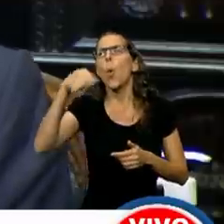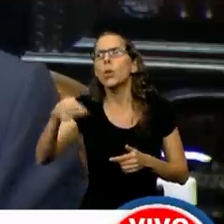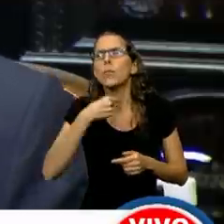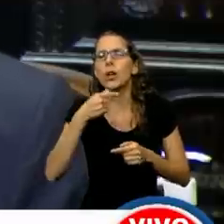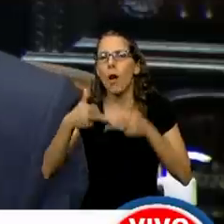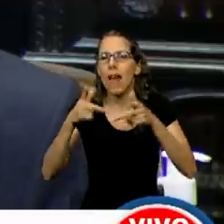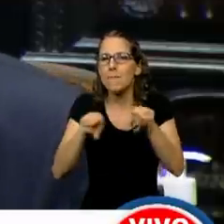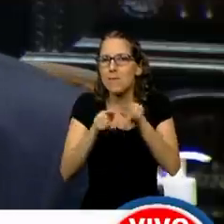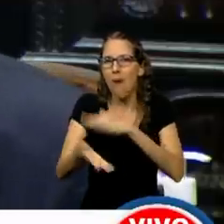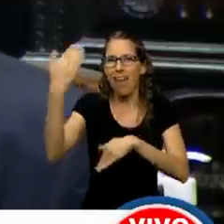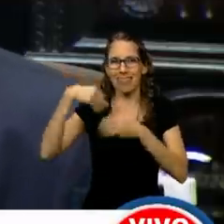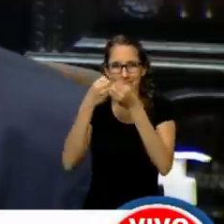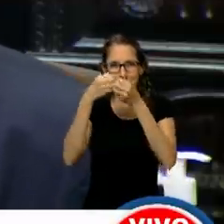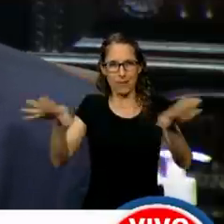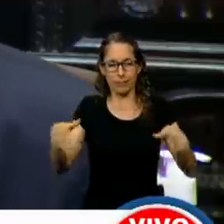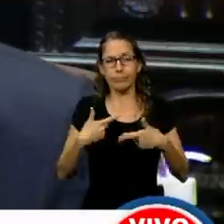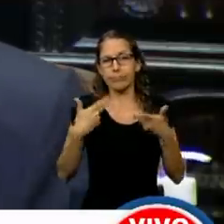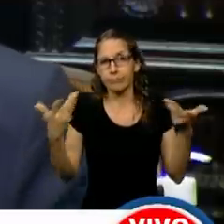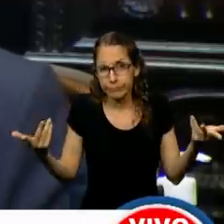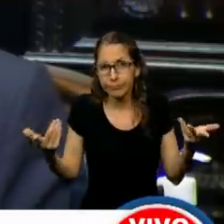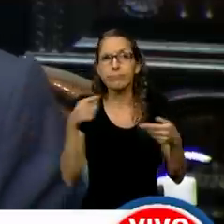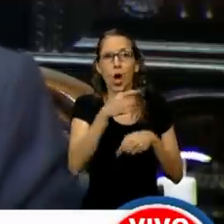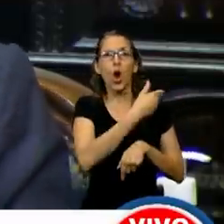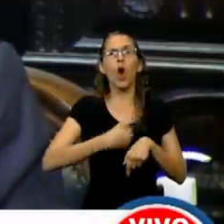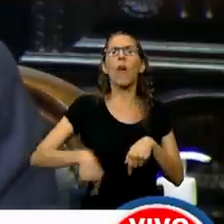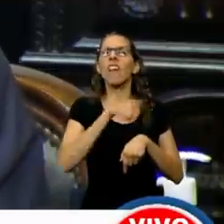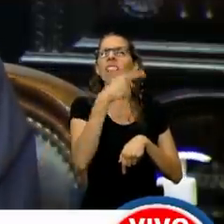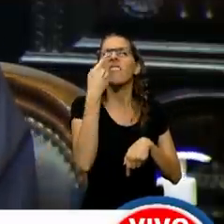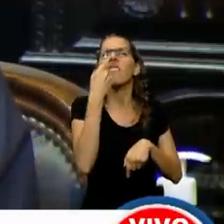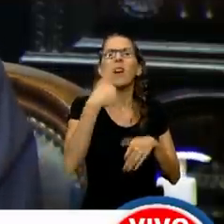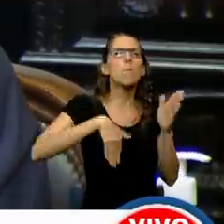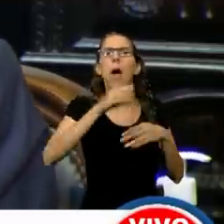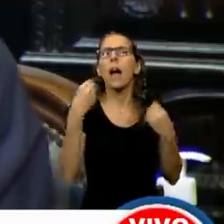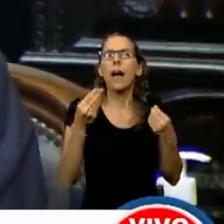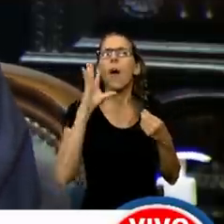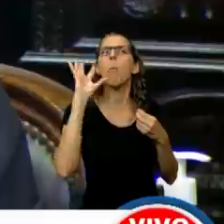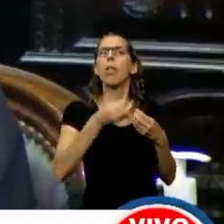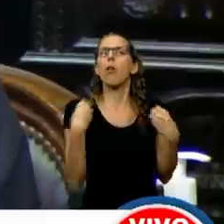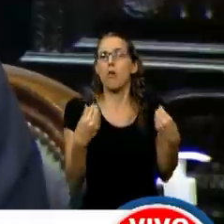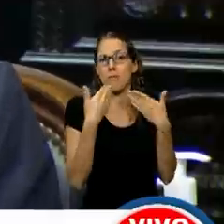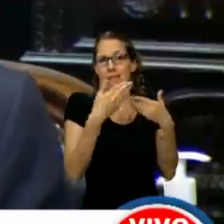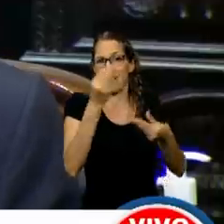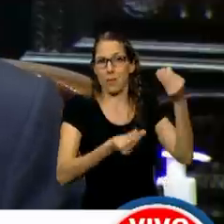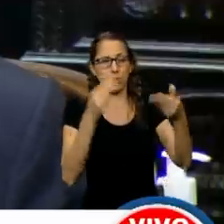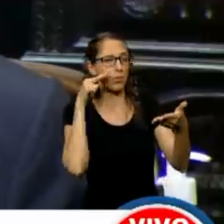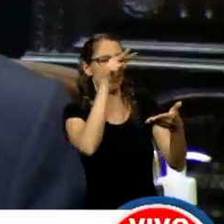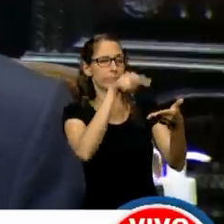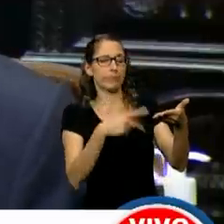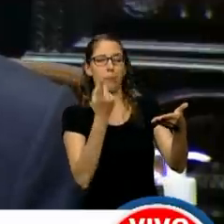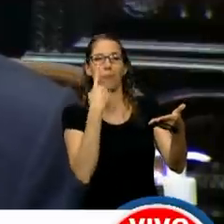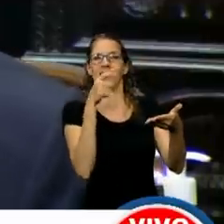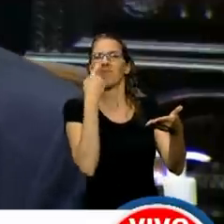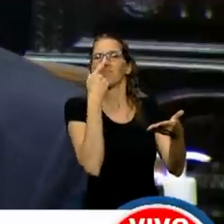nada de una idea más cabal de las prioridades de un gobierno que su presupuesto ajustar o no